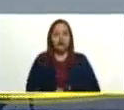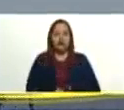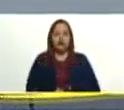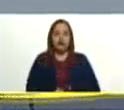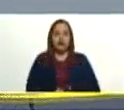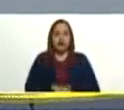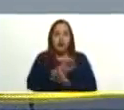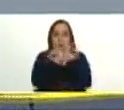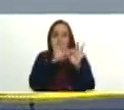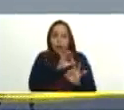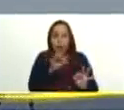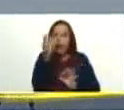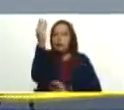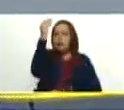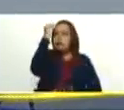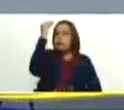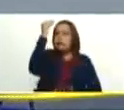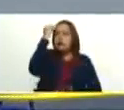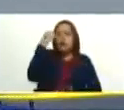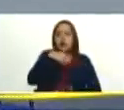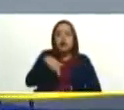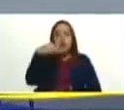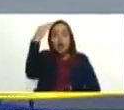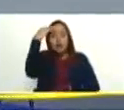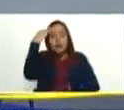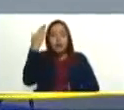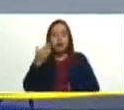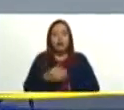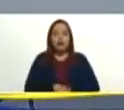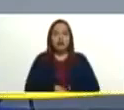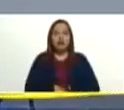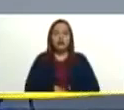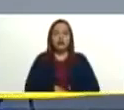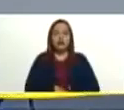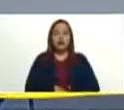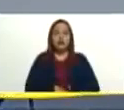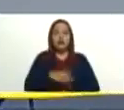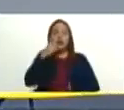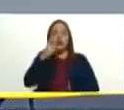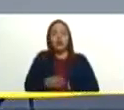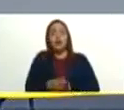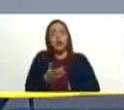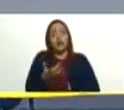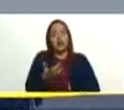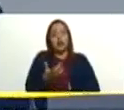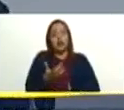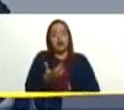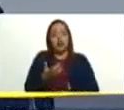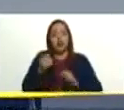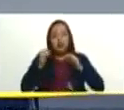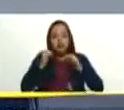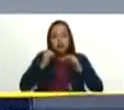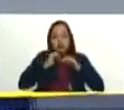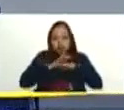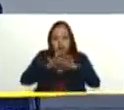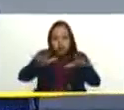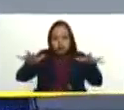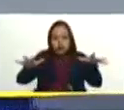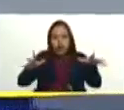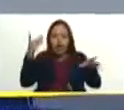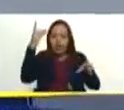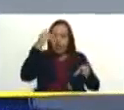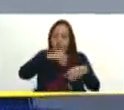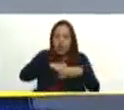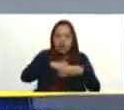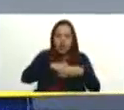Una condición irrevocable de nuestra mente. It must be an echo. Debe ser un eco en nuestra sangre y nuestros